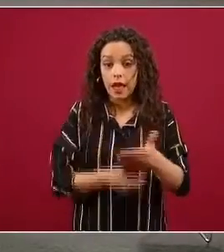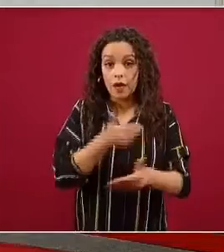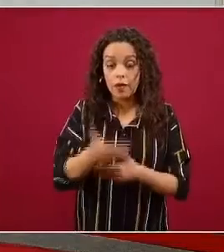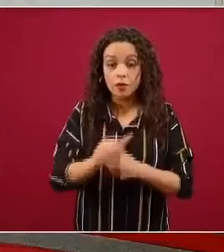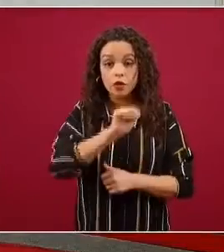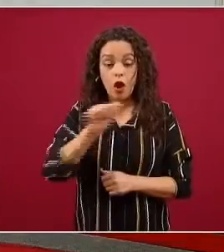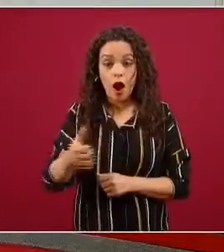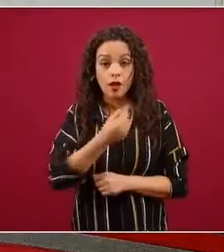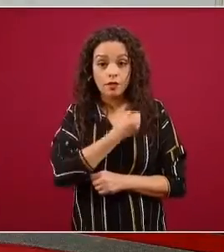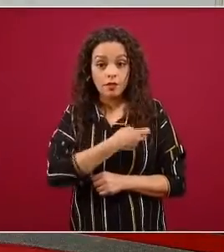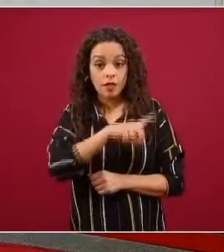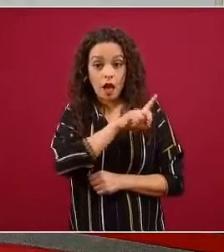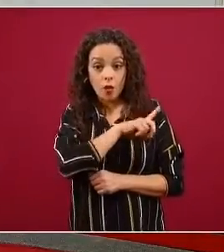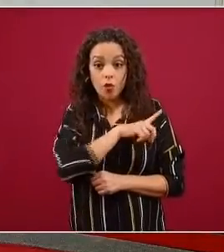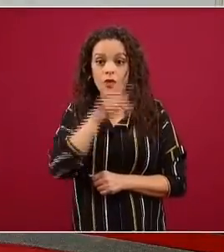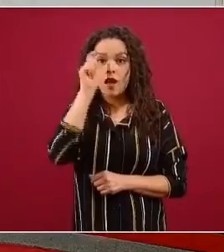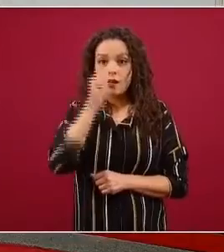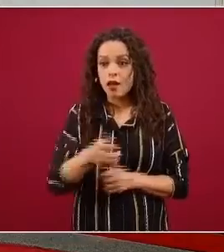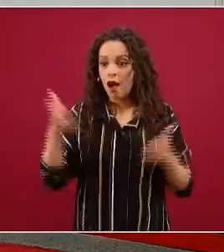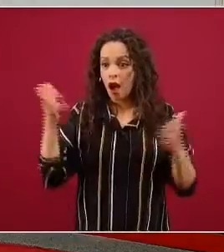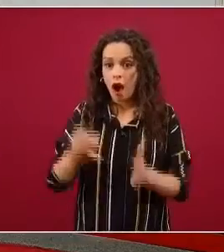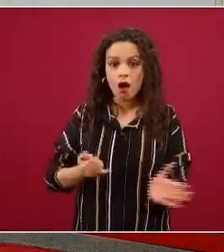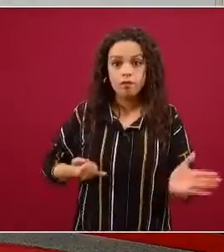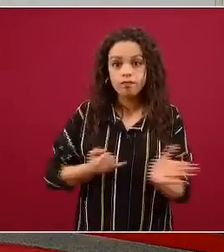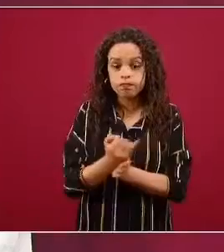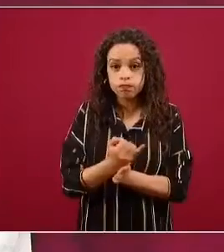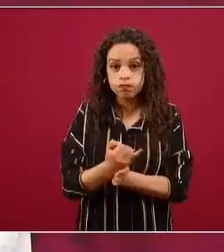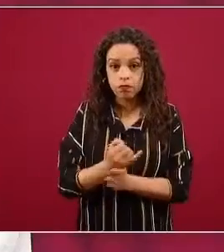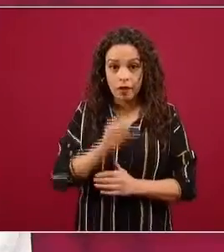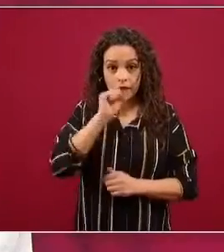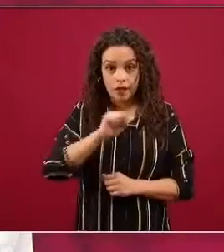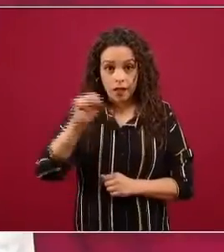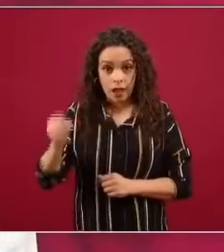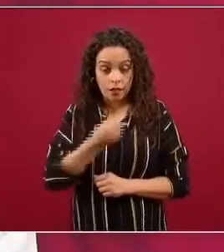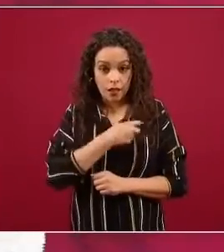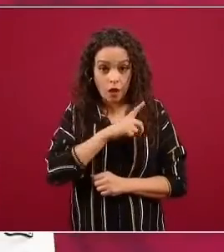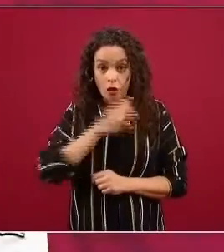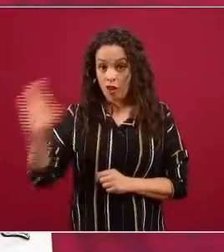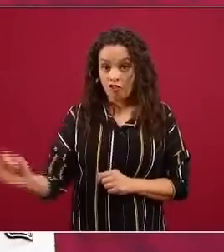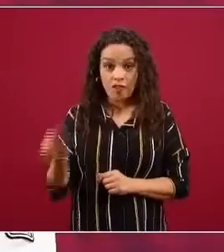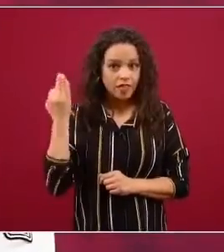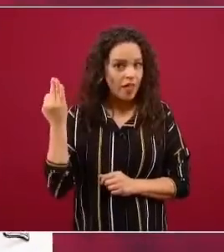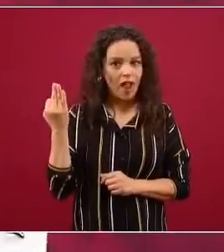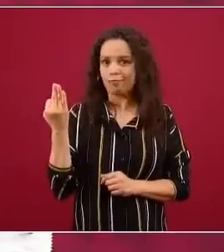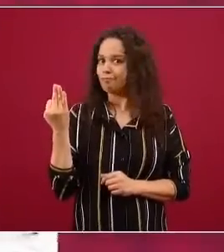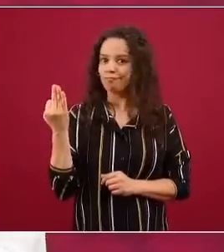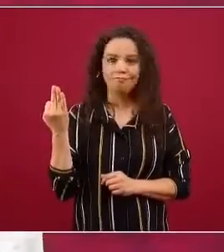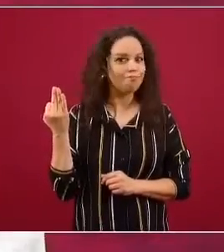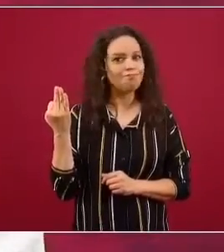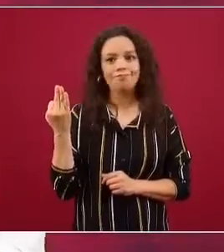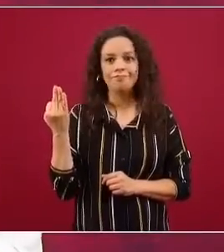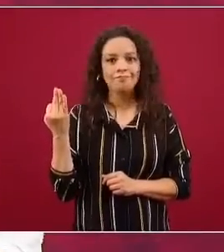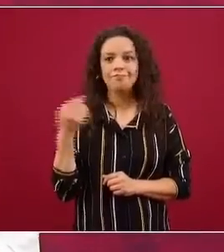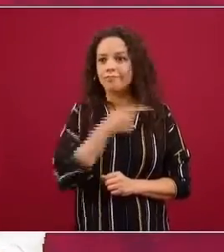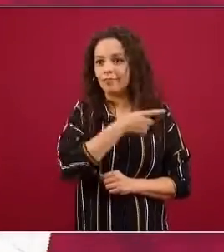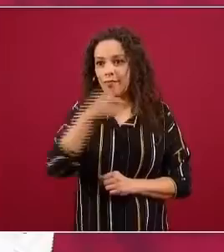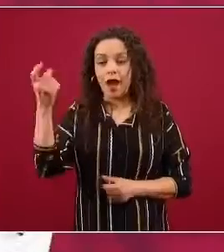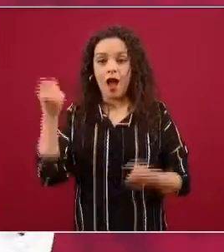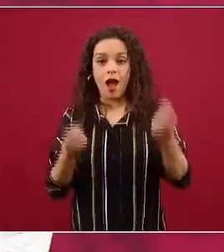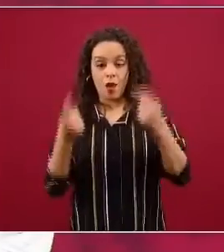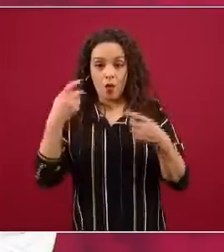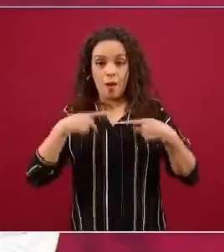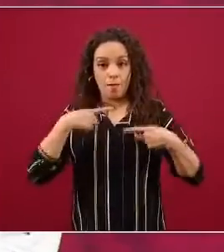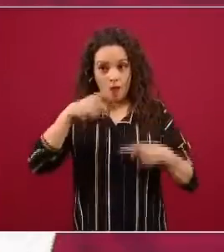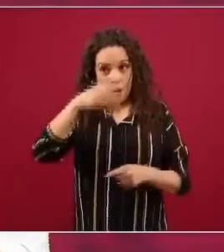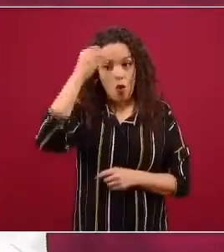salud no la ejecuta la Secretaría de Salud Federal. Eso a veces se olvida y entonces parece como que la Secretaría de